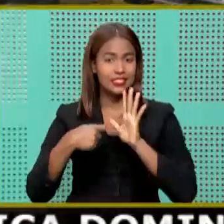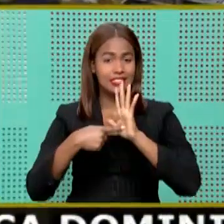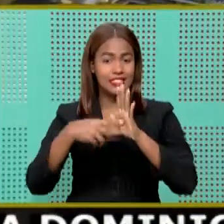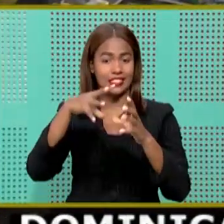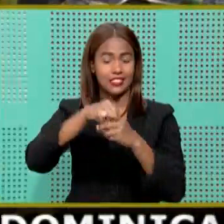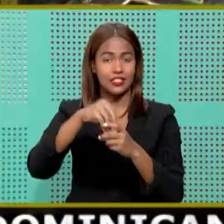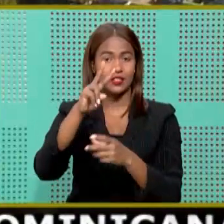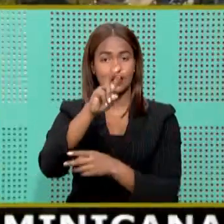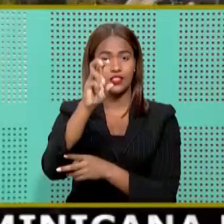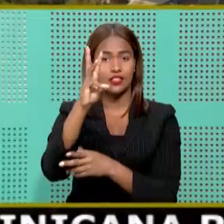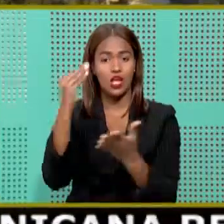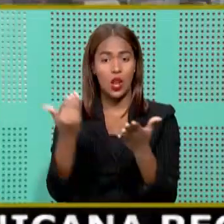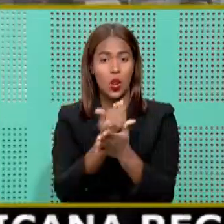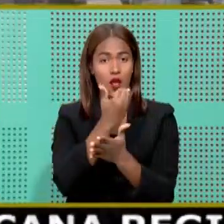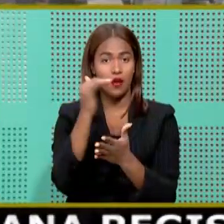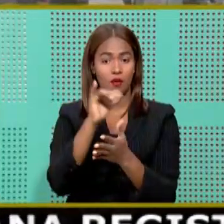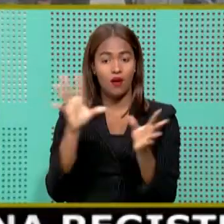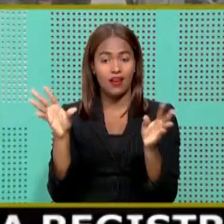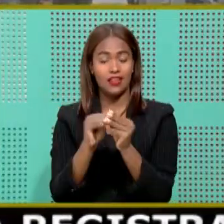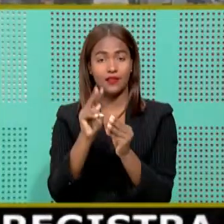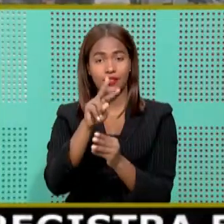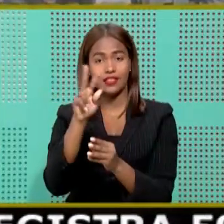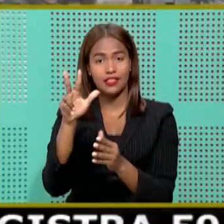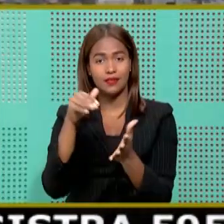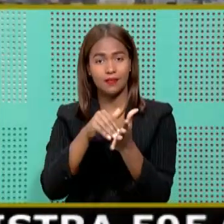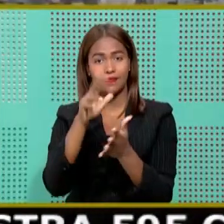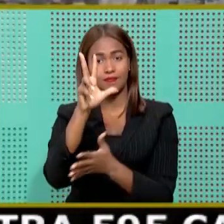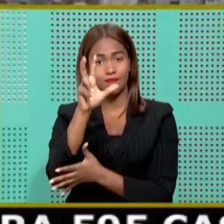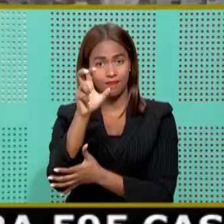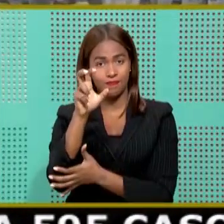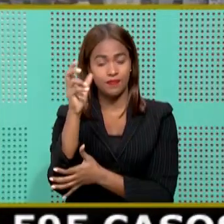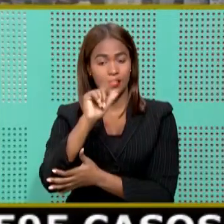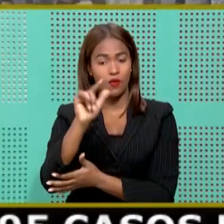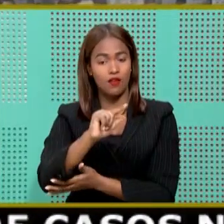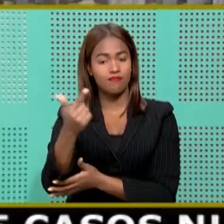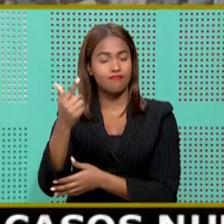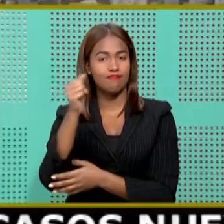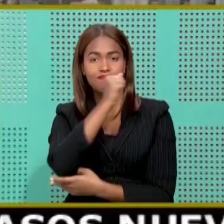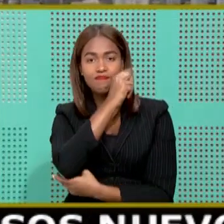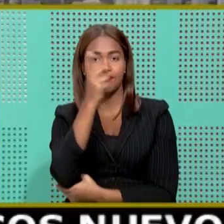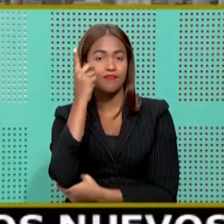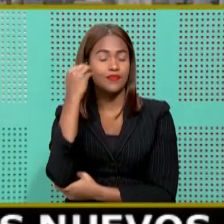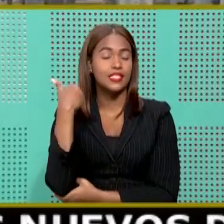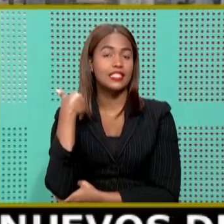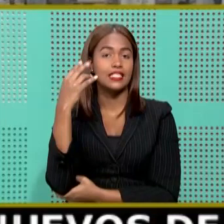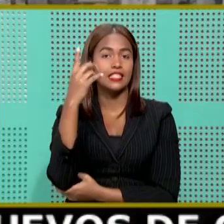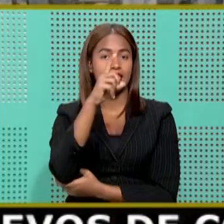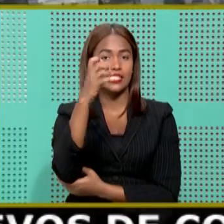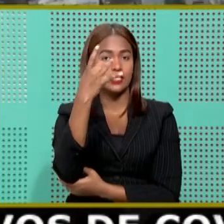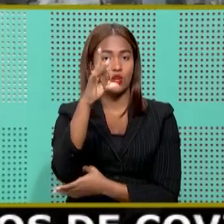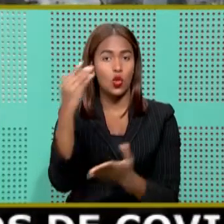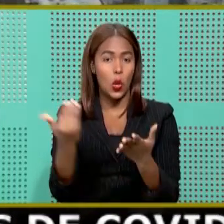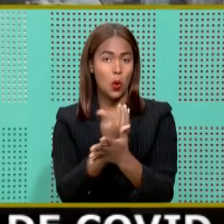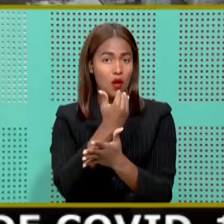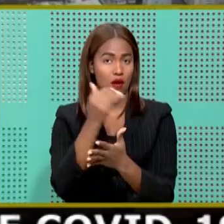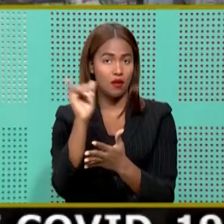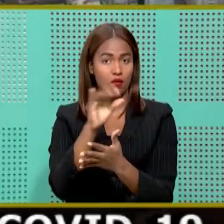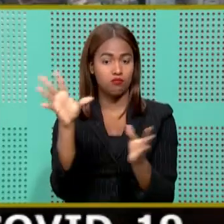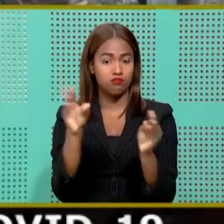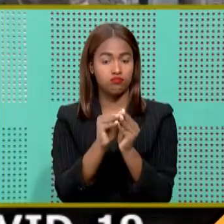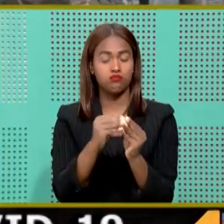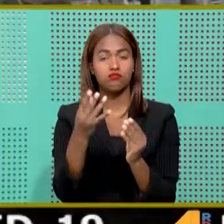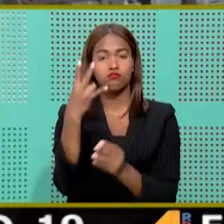206 nuevos casos y un acumulado de 23.030. Le sigue Santo Domingo, que registró 118 casos nuevos y un acumulado